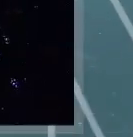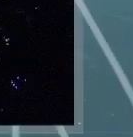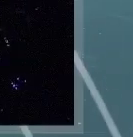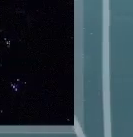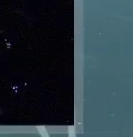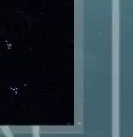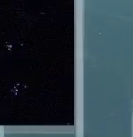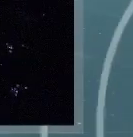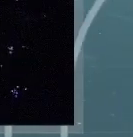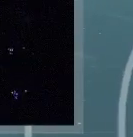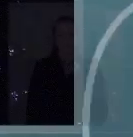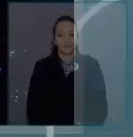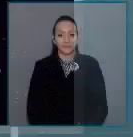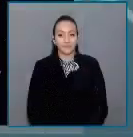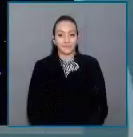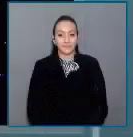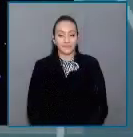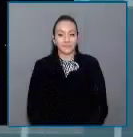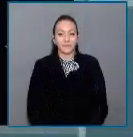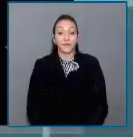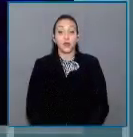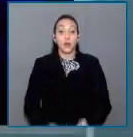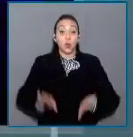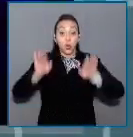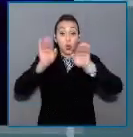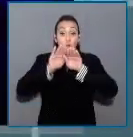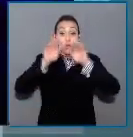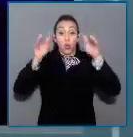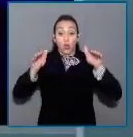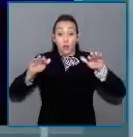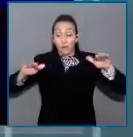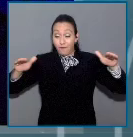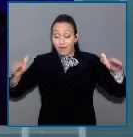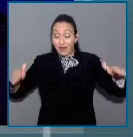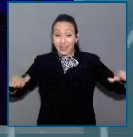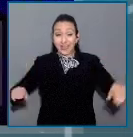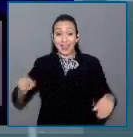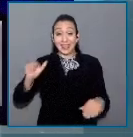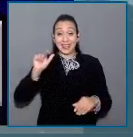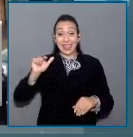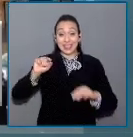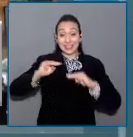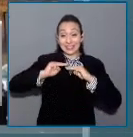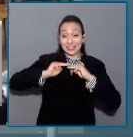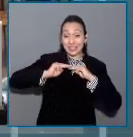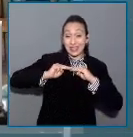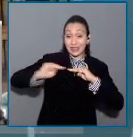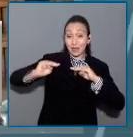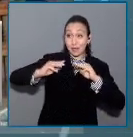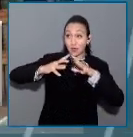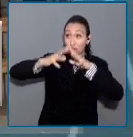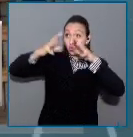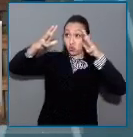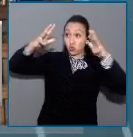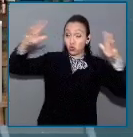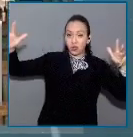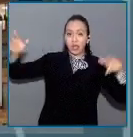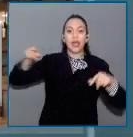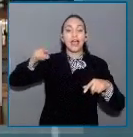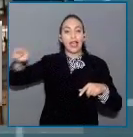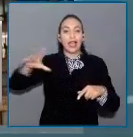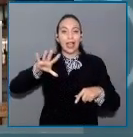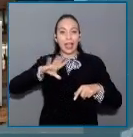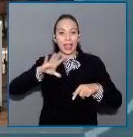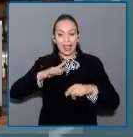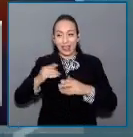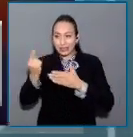La monumental ofrenda de 17 metros de altura llega al Zócalo capitalino, con 21 figuras de cartonería de